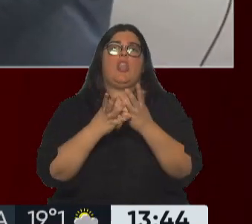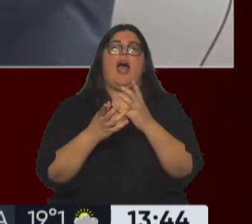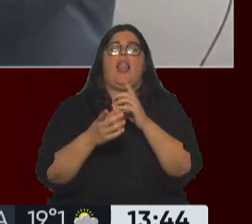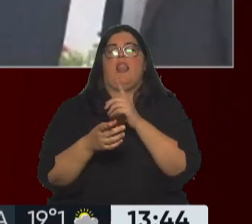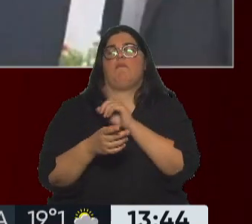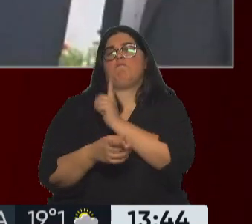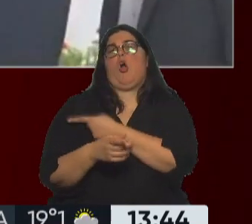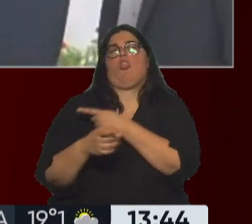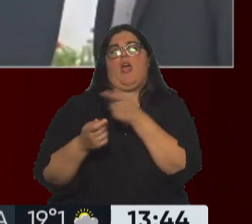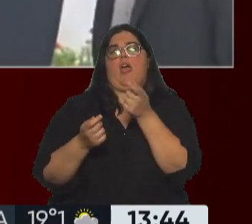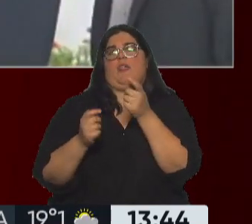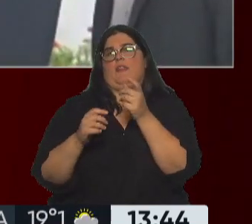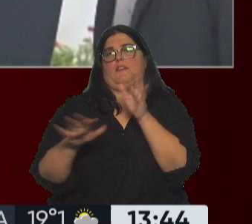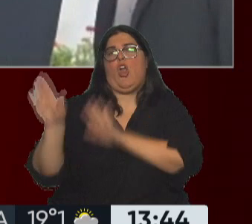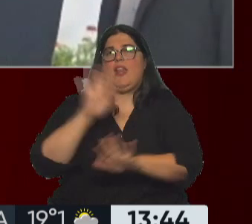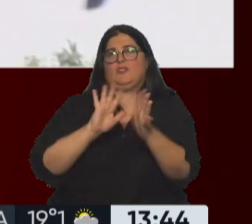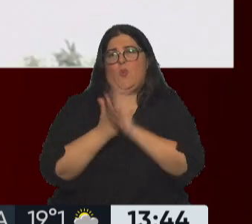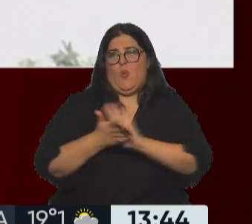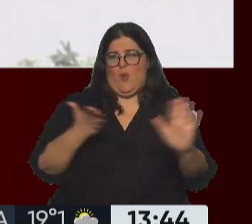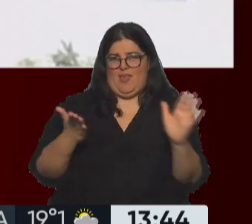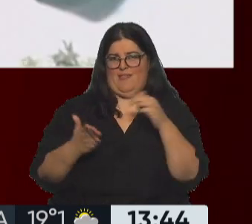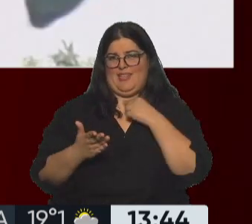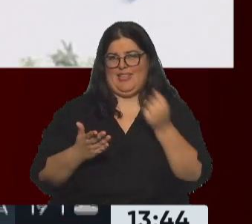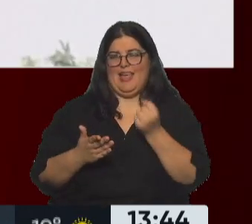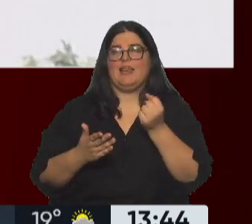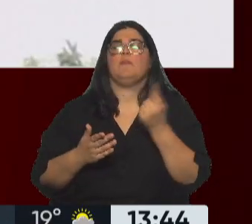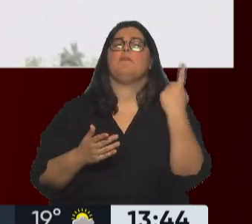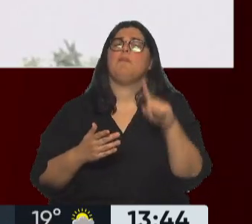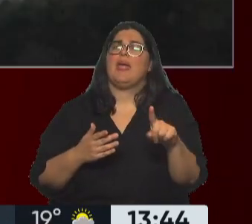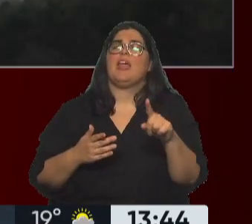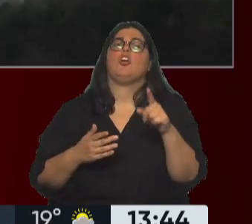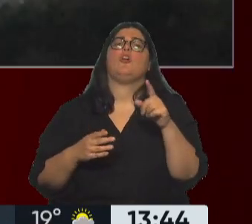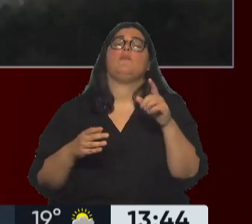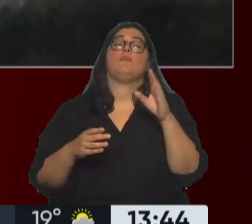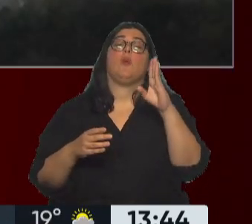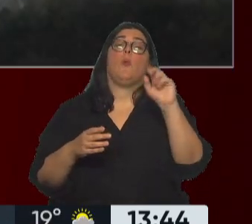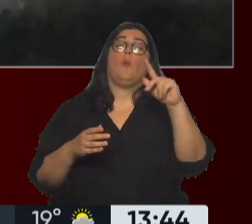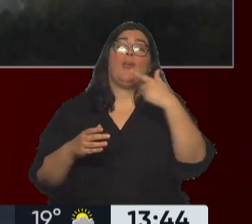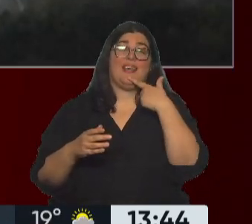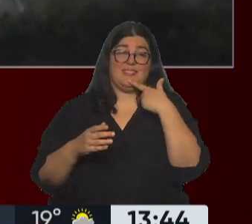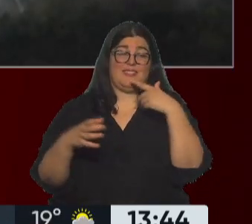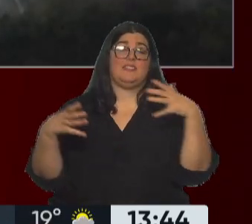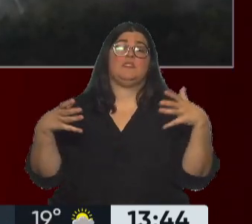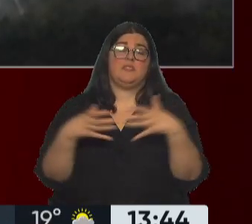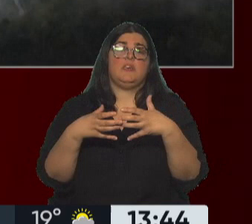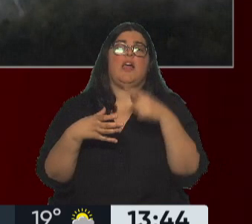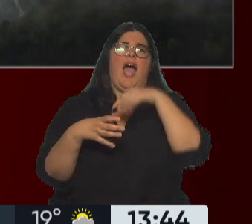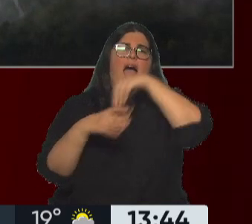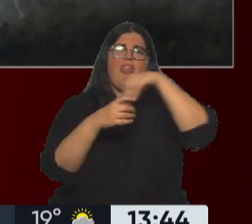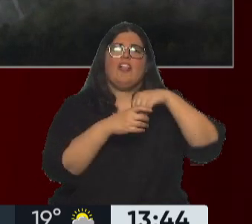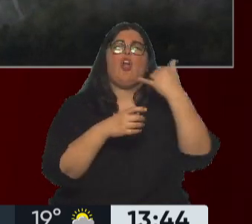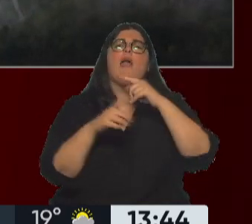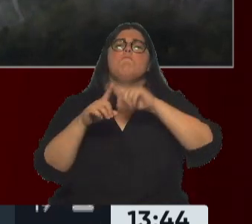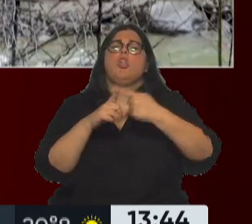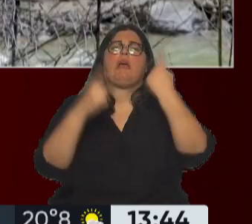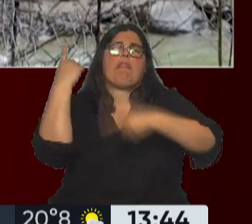Pero sí vemos que no solo existe en el seno de BRICS una considerable diversidad